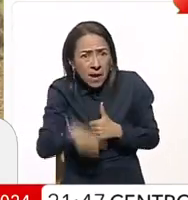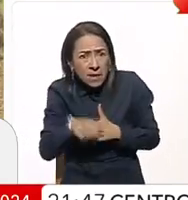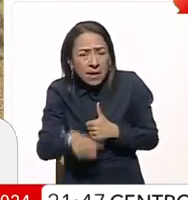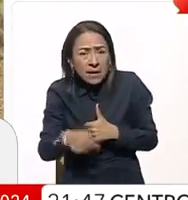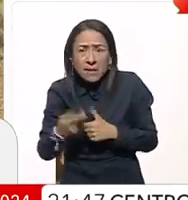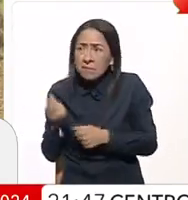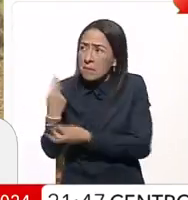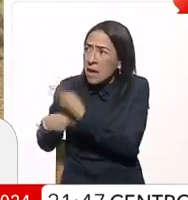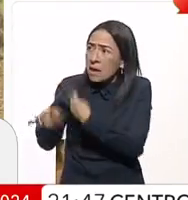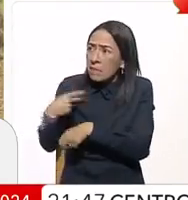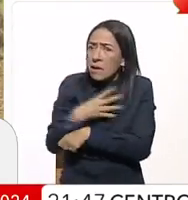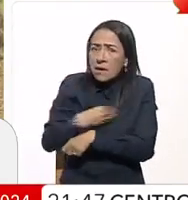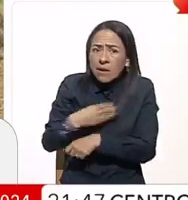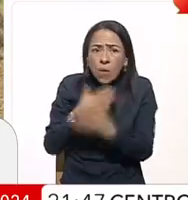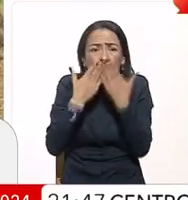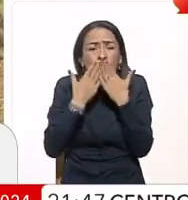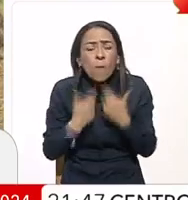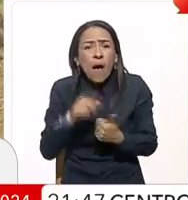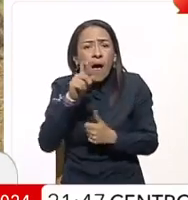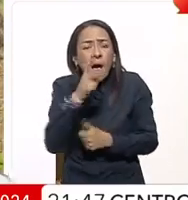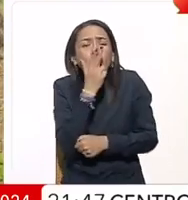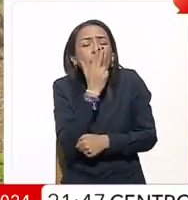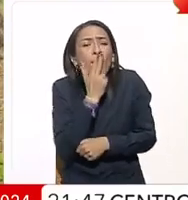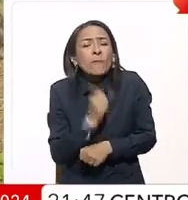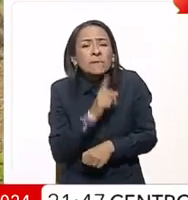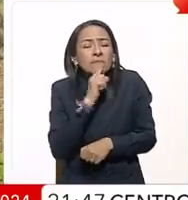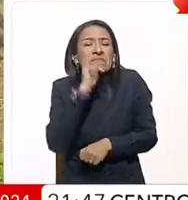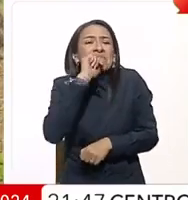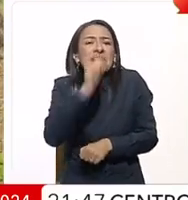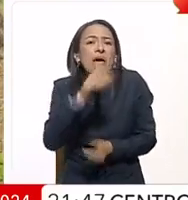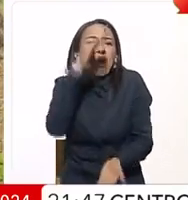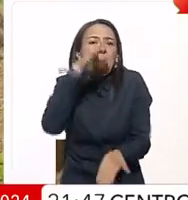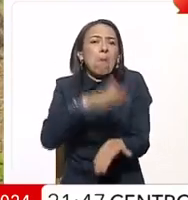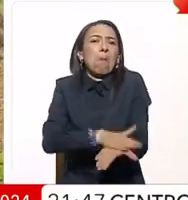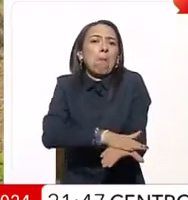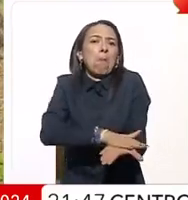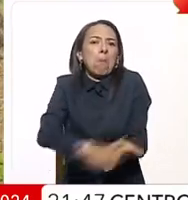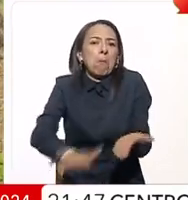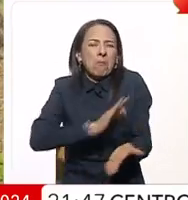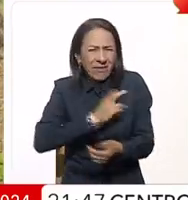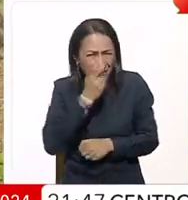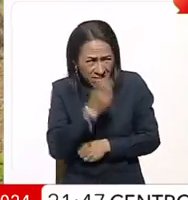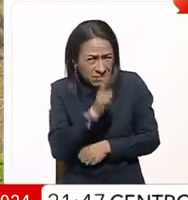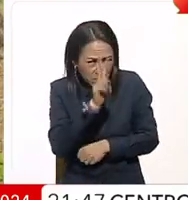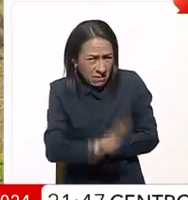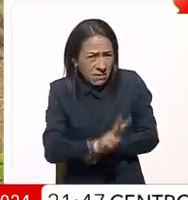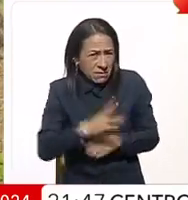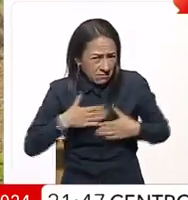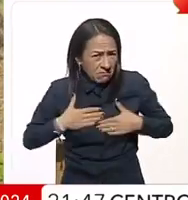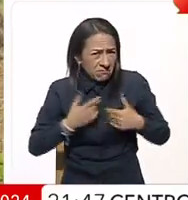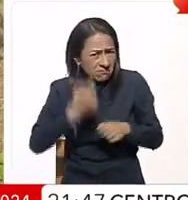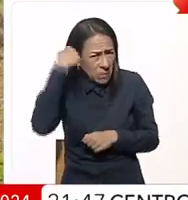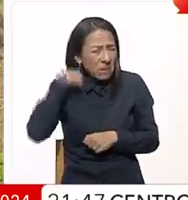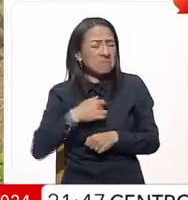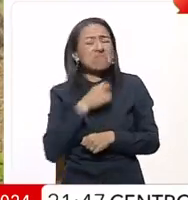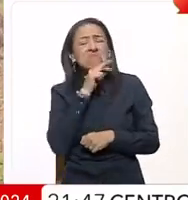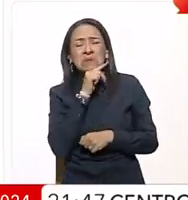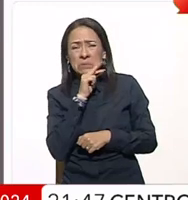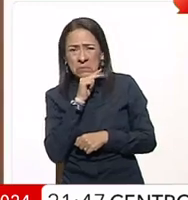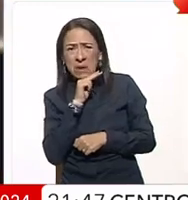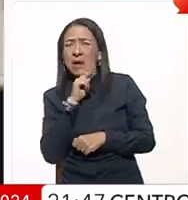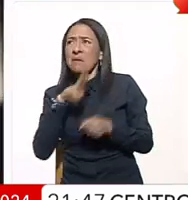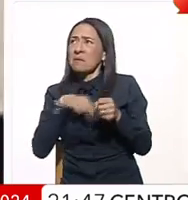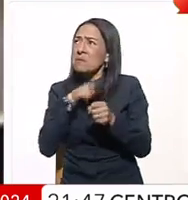para nuestros hijos, los que proceden. Entonces, yo sí me preocupa, estoy preocupado por el medio ambiente.